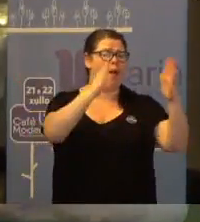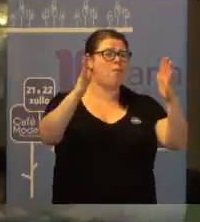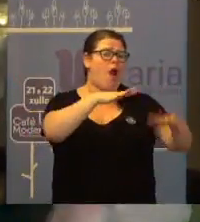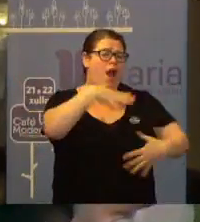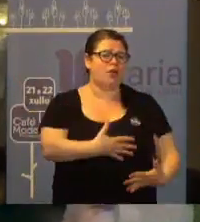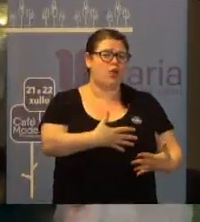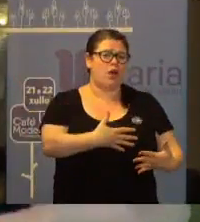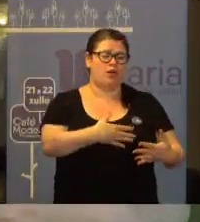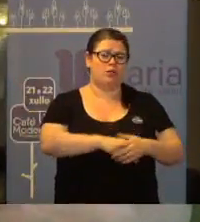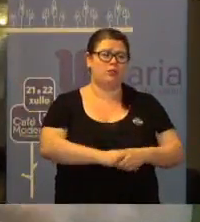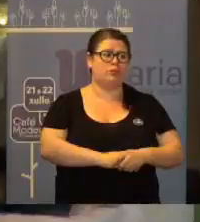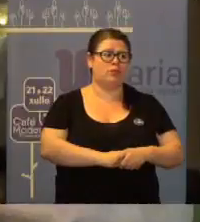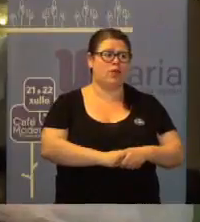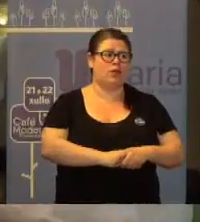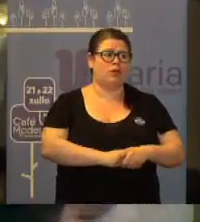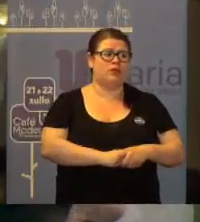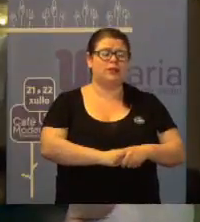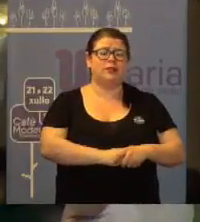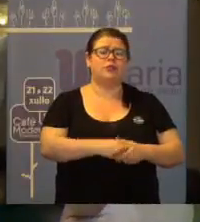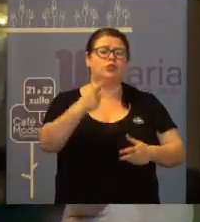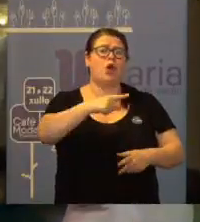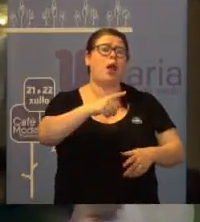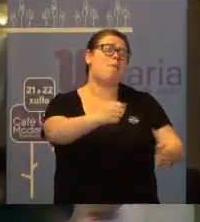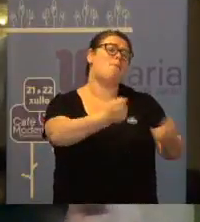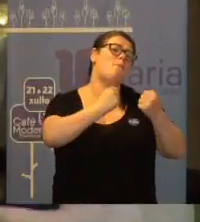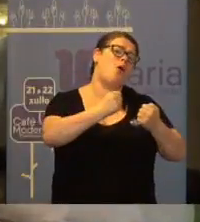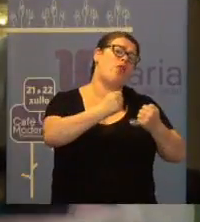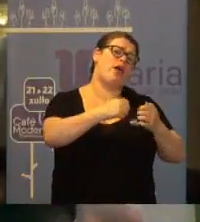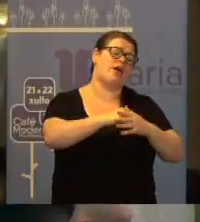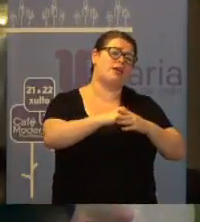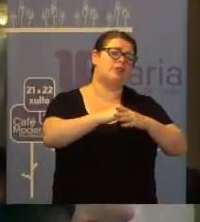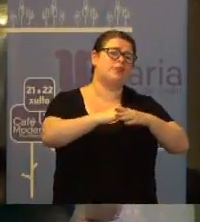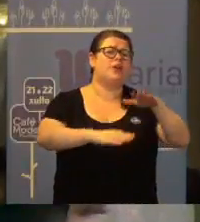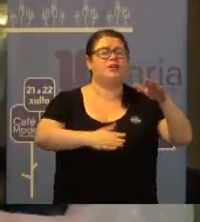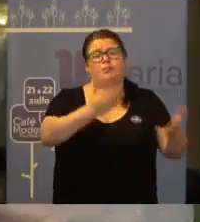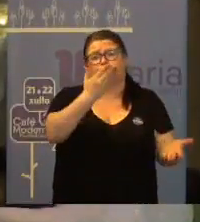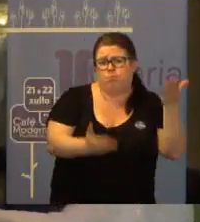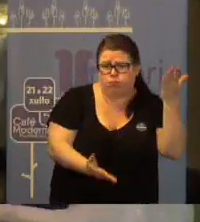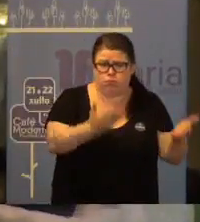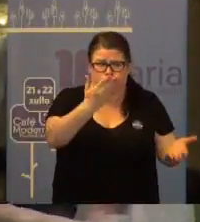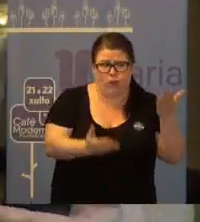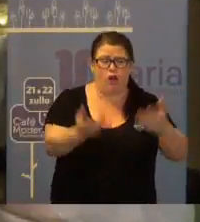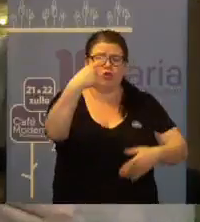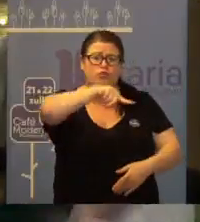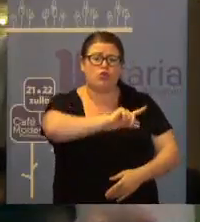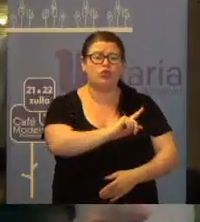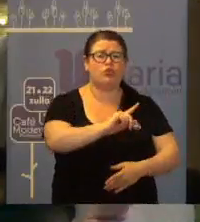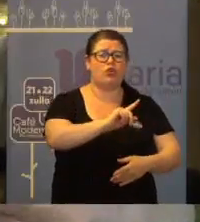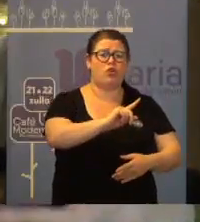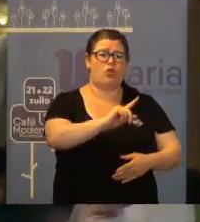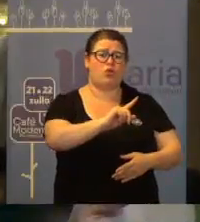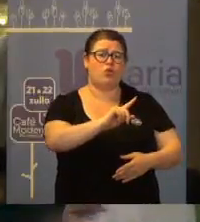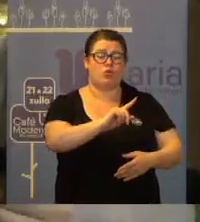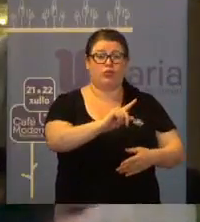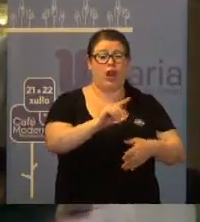o paradigma, no que a hexemonía está tambaleándose. Estamos en un momento de caos, e